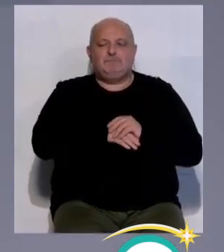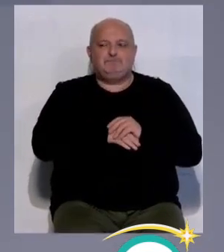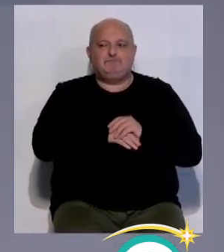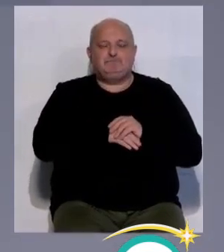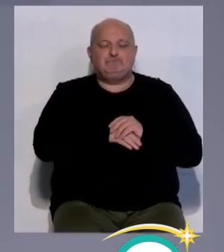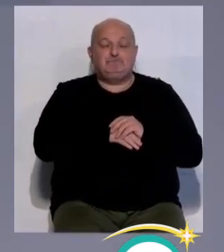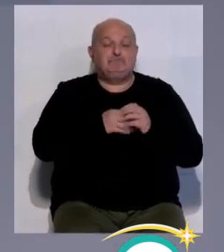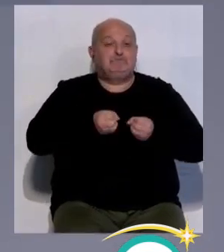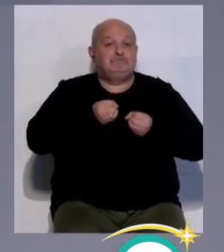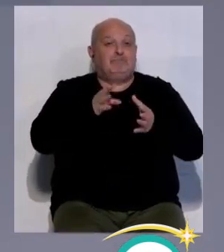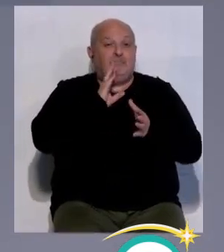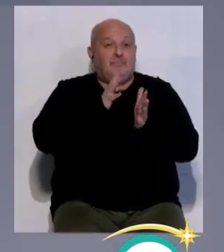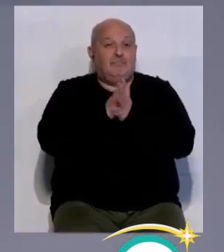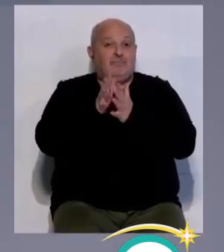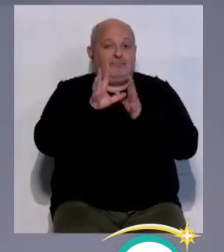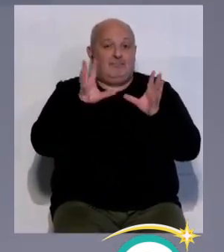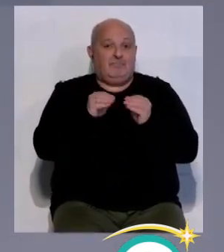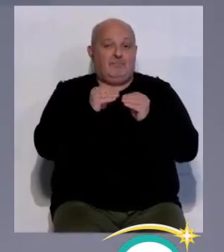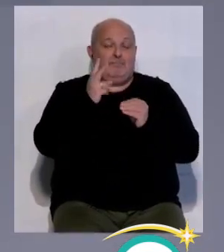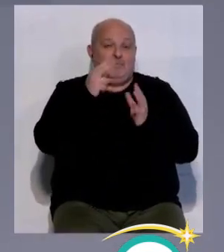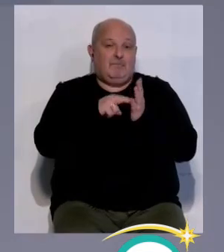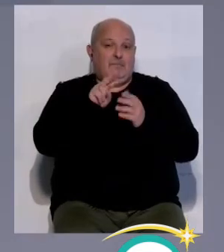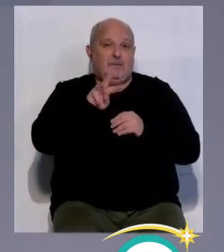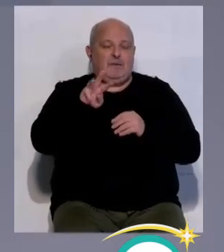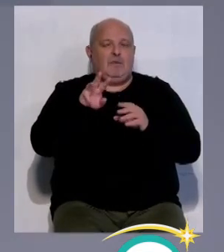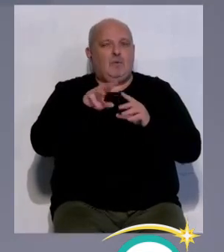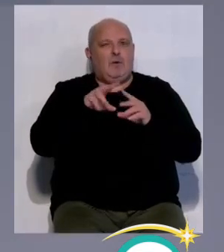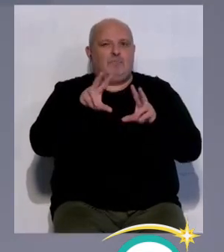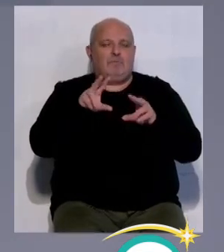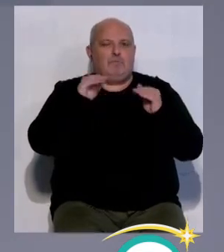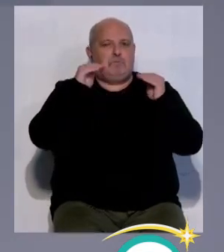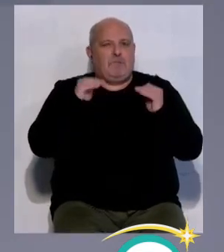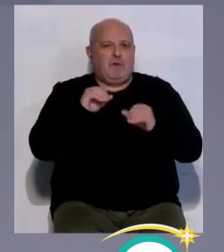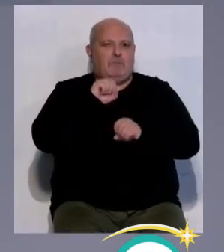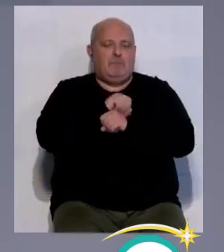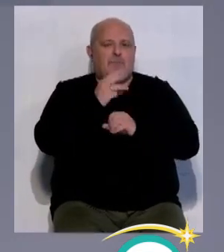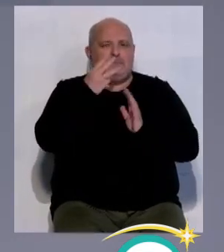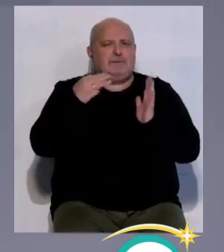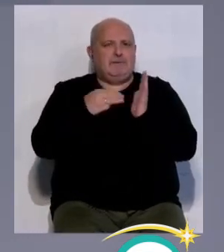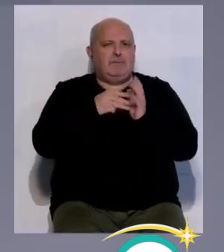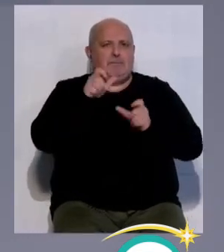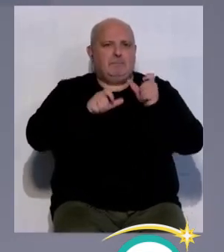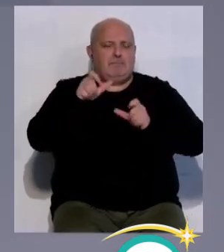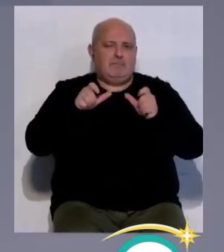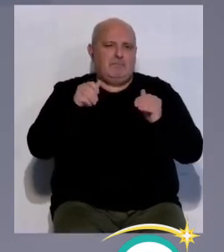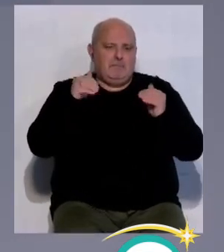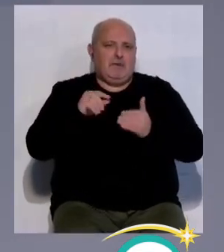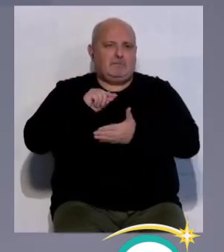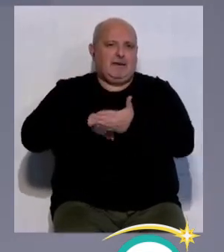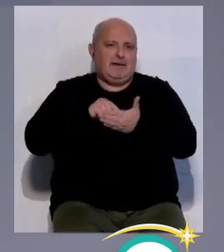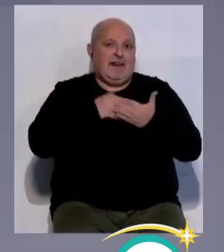2024. Les contábamos en sumario que 2023 concluye con un descenso de 3.000 parados en Cádiz.